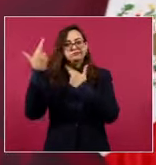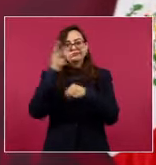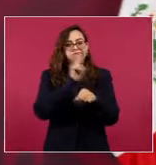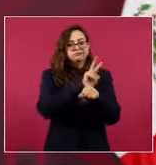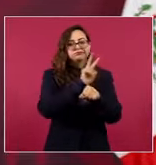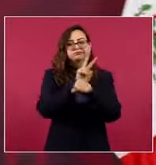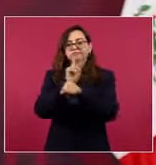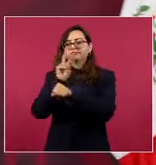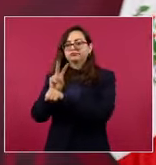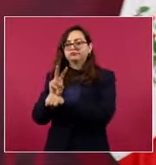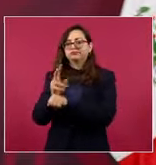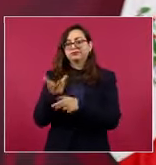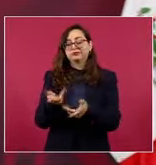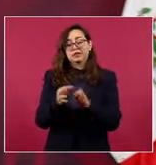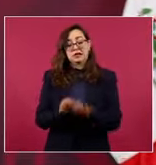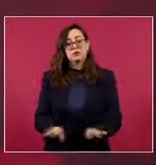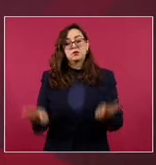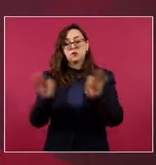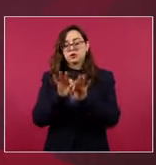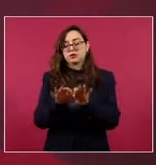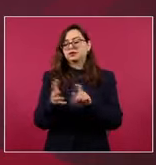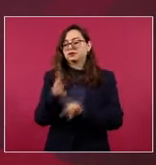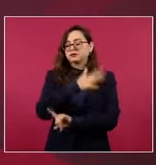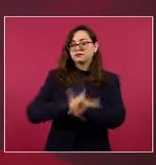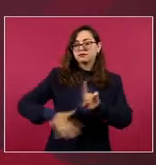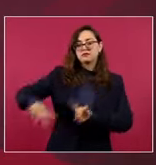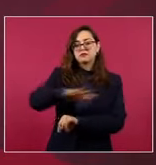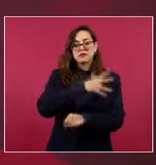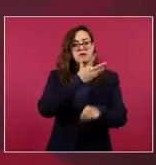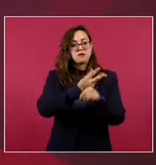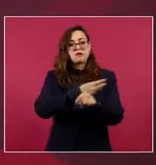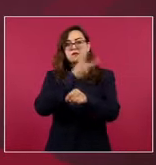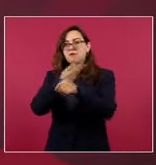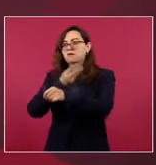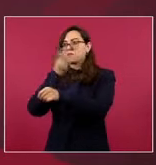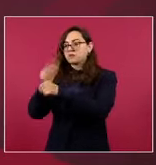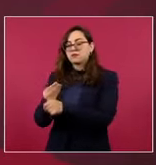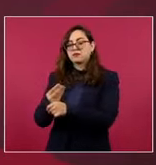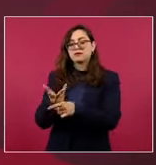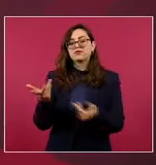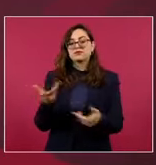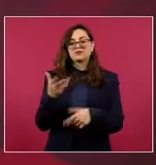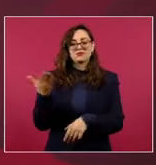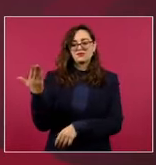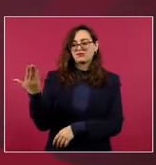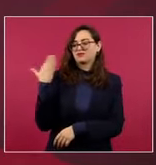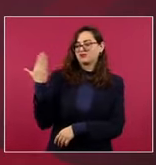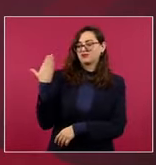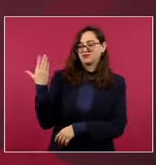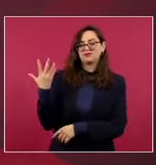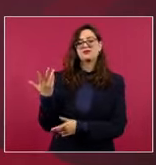pues mejorar la situación de los caminos y de la infraestructura que se afectaron